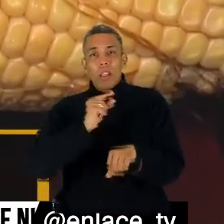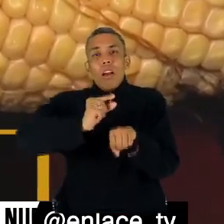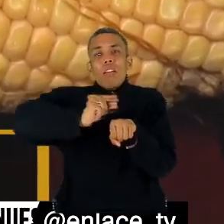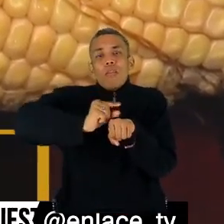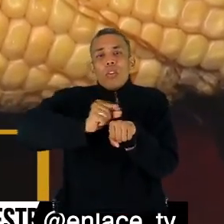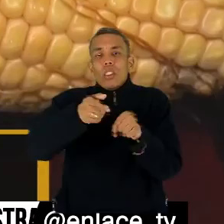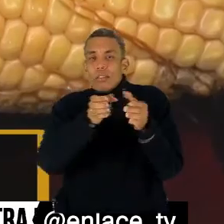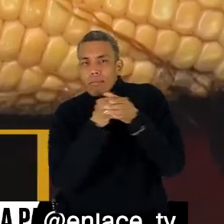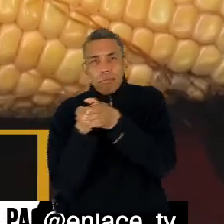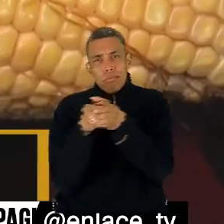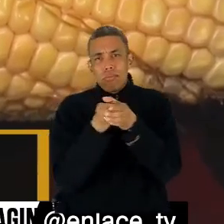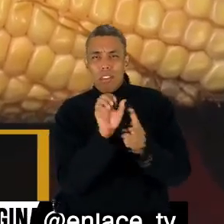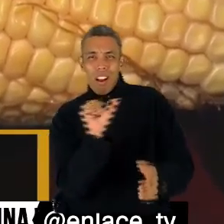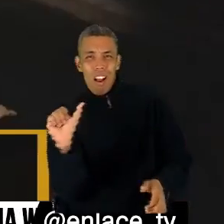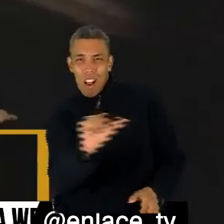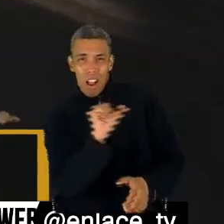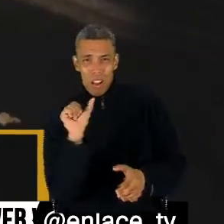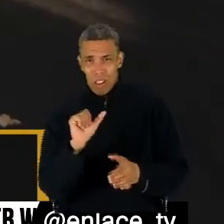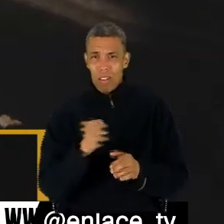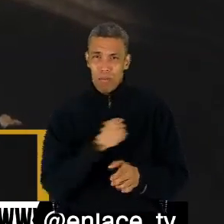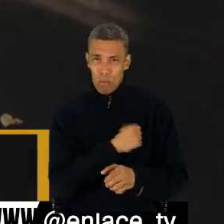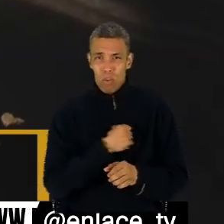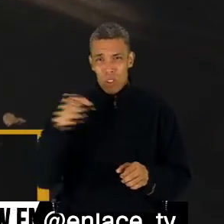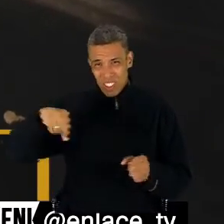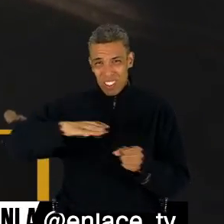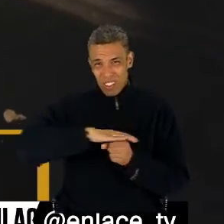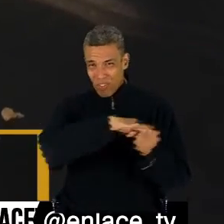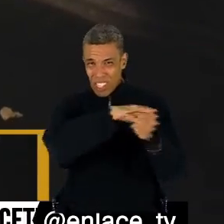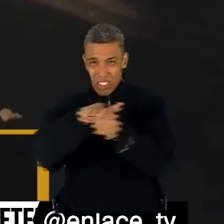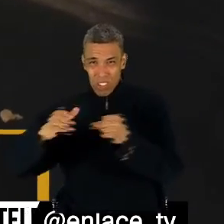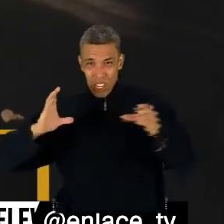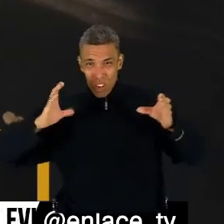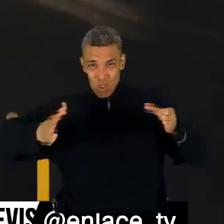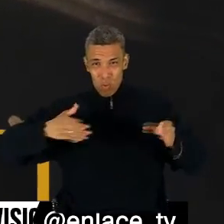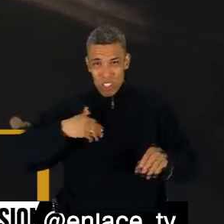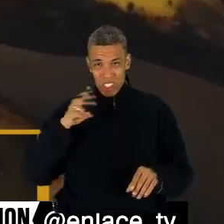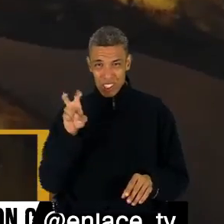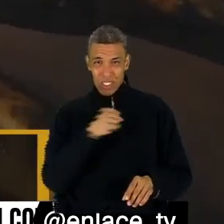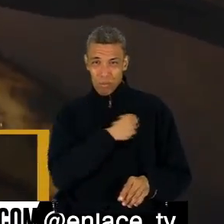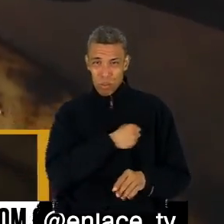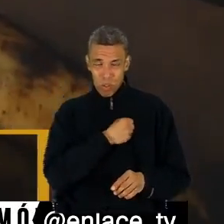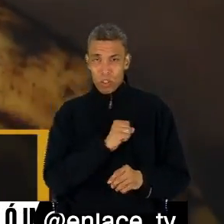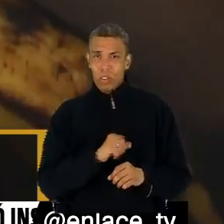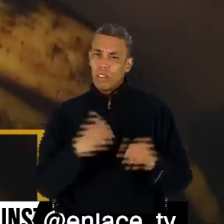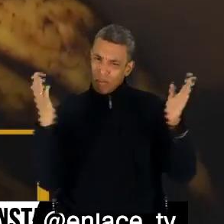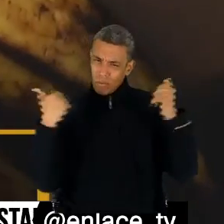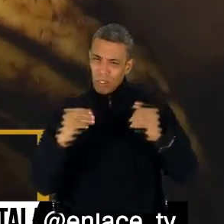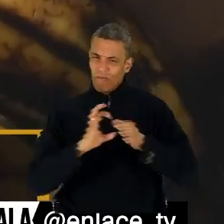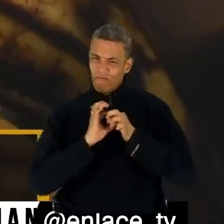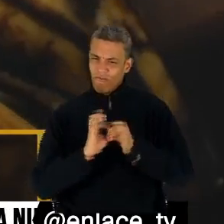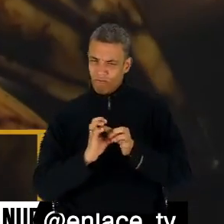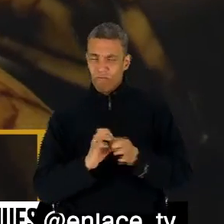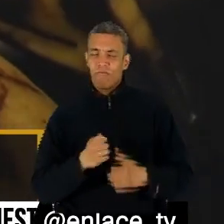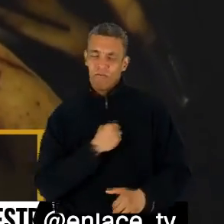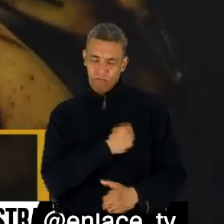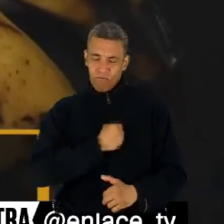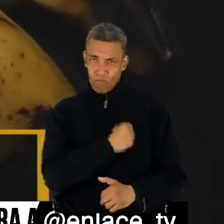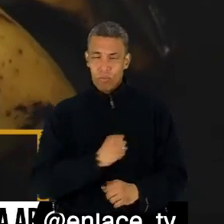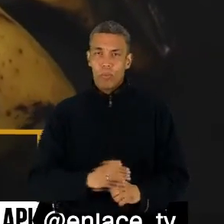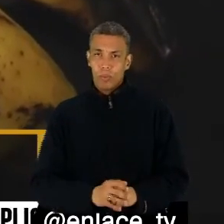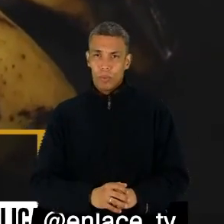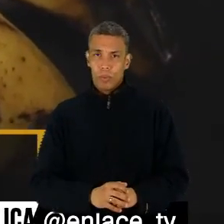Madres Comunitarias Soncoli, que opera aquí en la Comuna 7, que nos unamos, de que fortalezcamos y aprovechemos